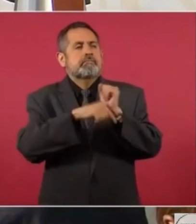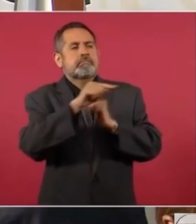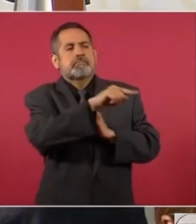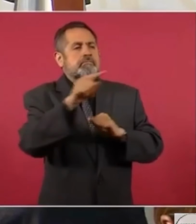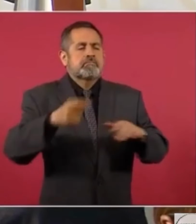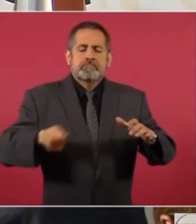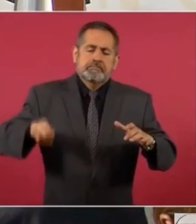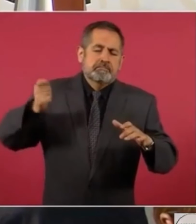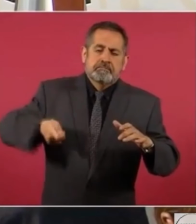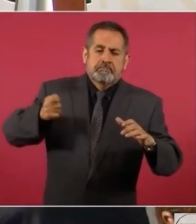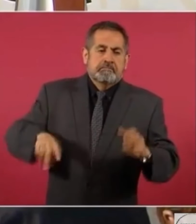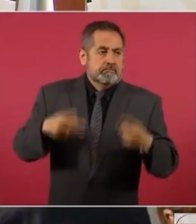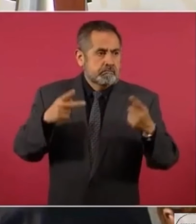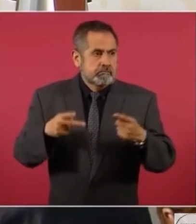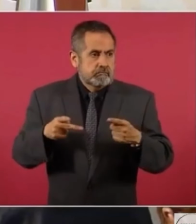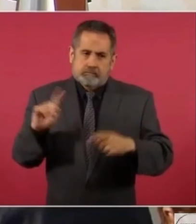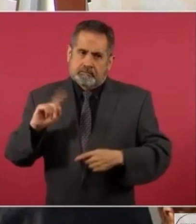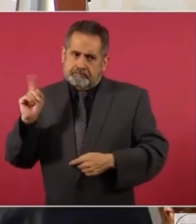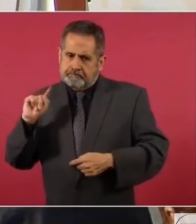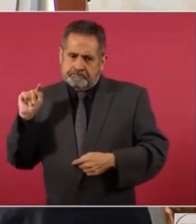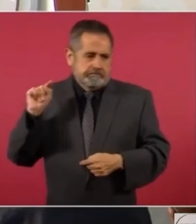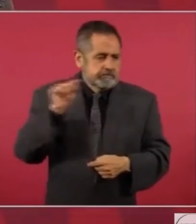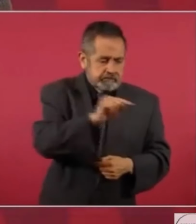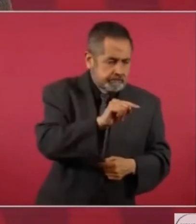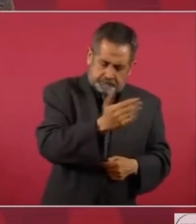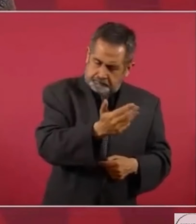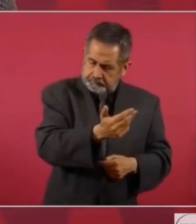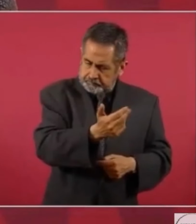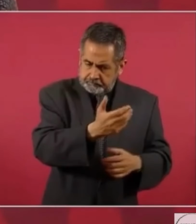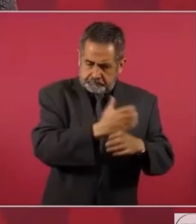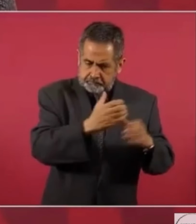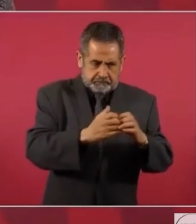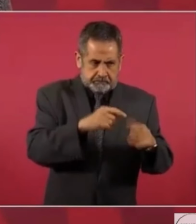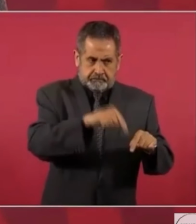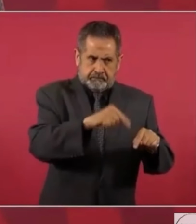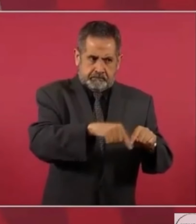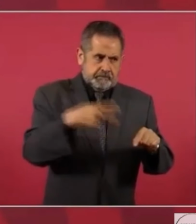y van y piden